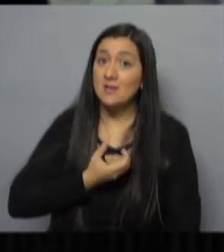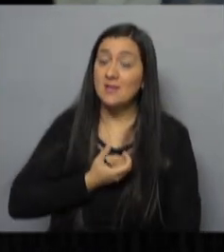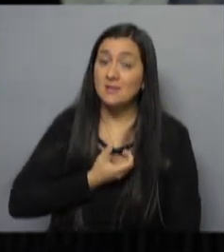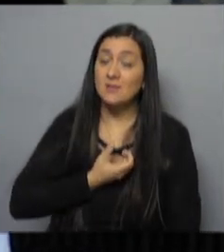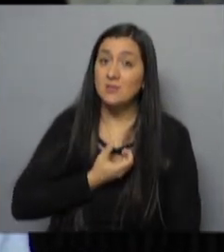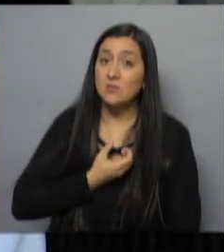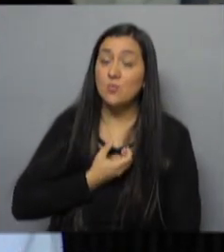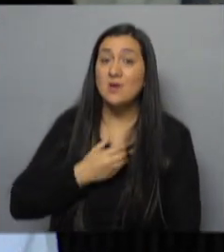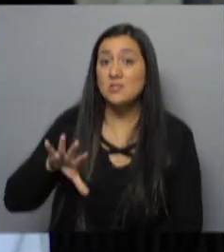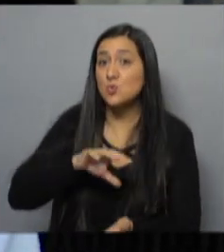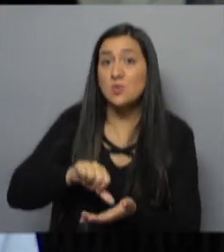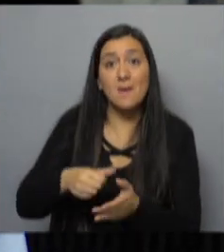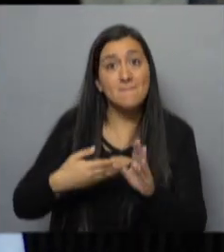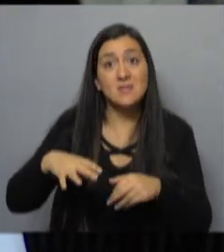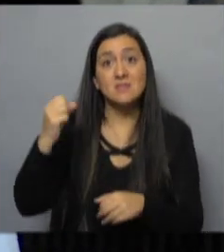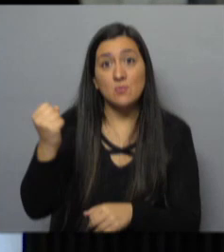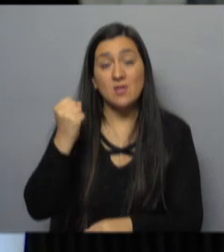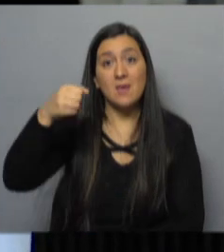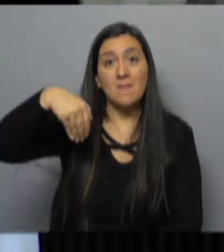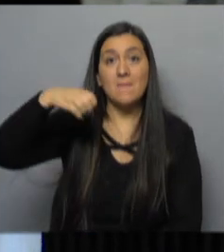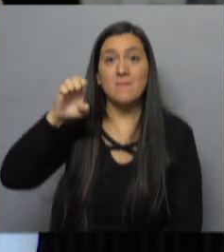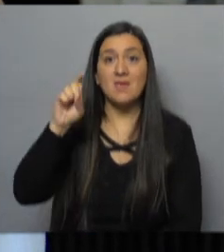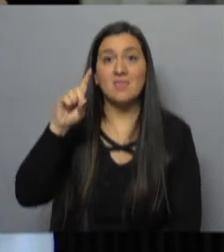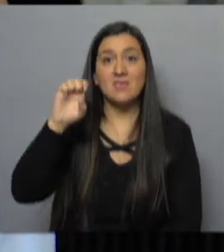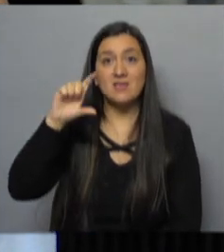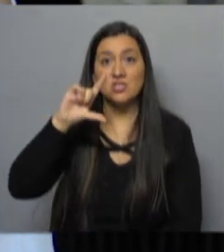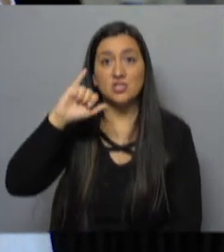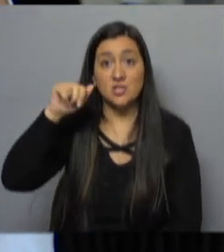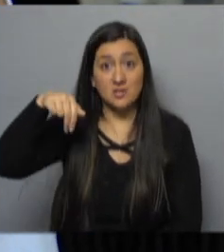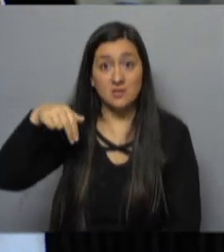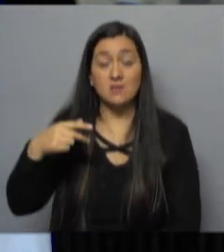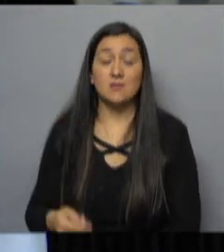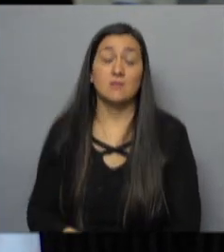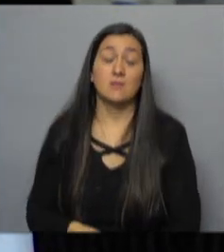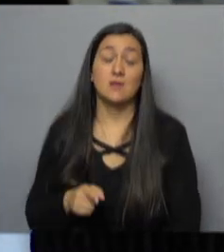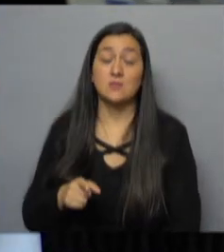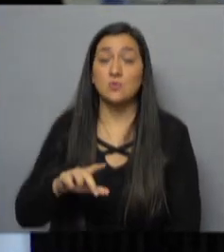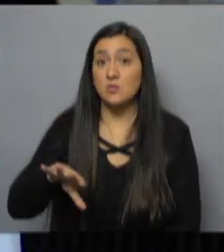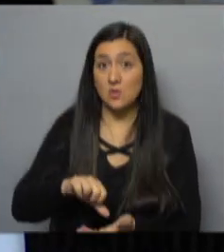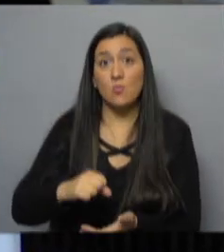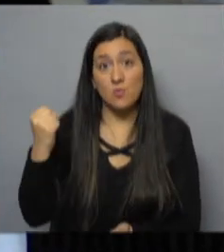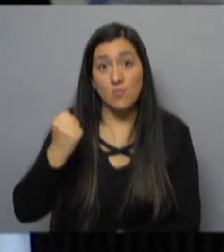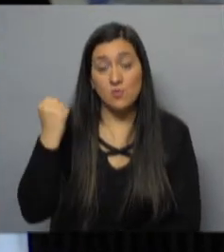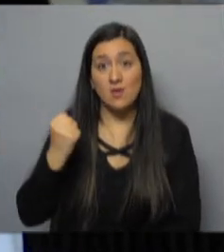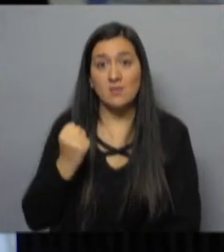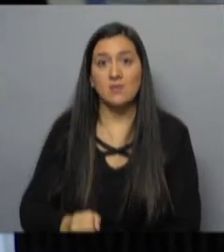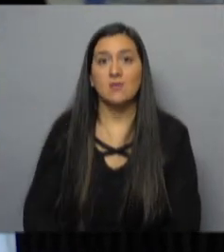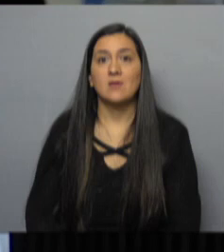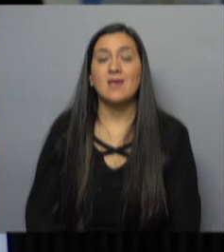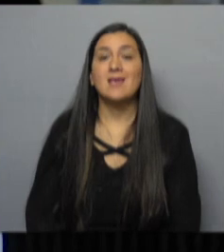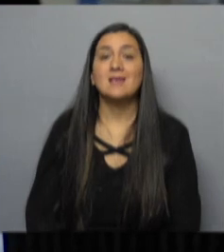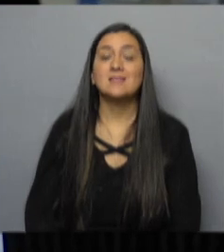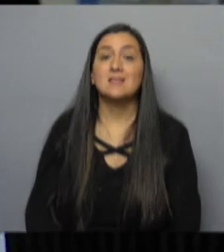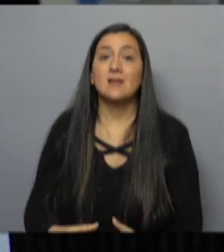del país. Claro que sí, esto es en Medellín, que es el fortín político de lo que en este momento es el candidato del continuismo,